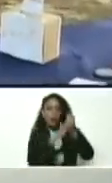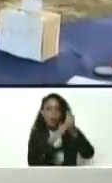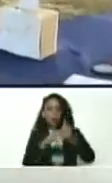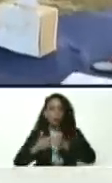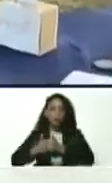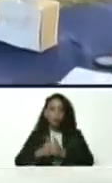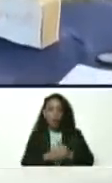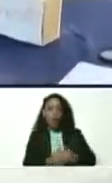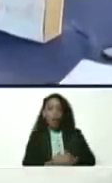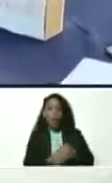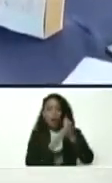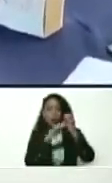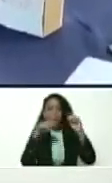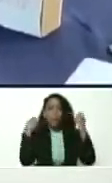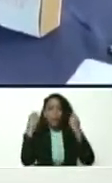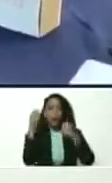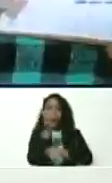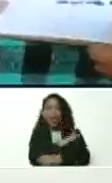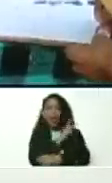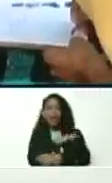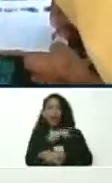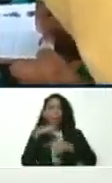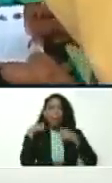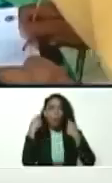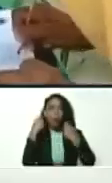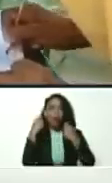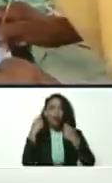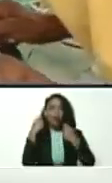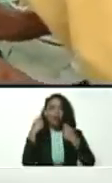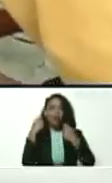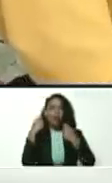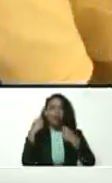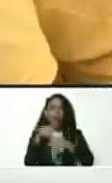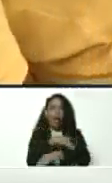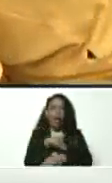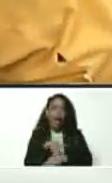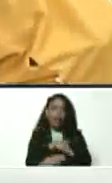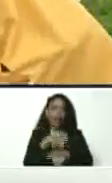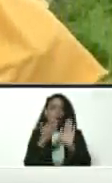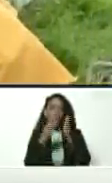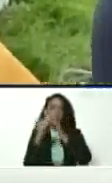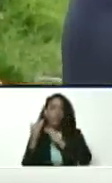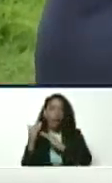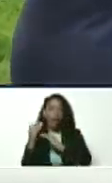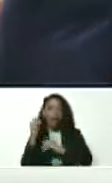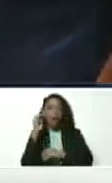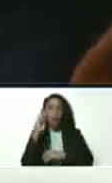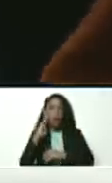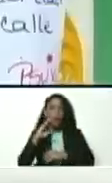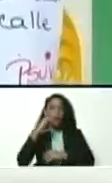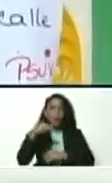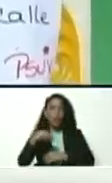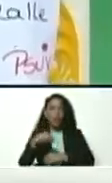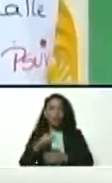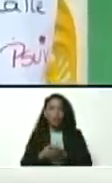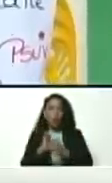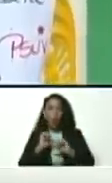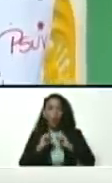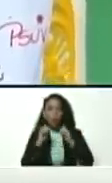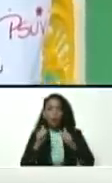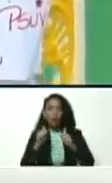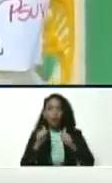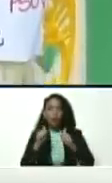popular del jefe de calle del jefe de comunidad y del jefe de vh arrancamos